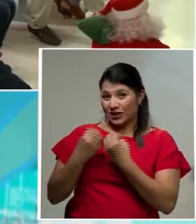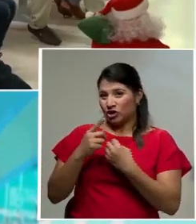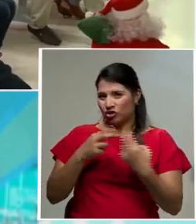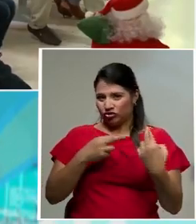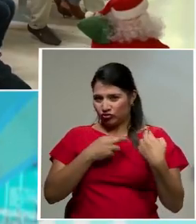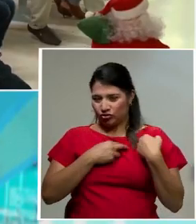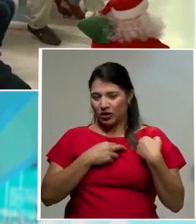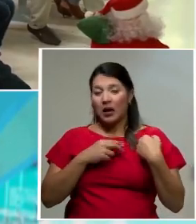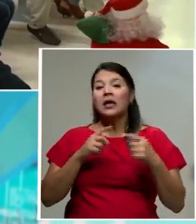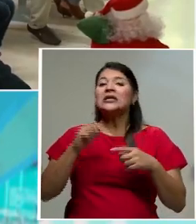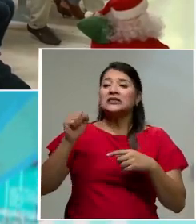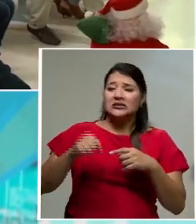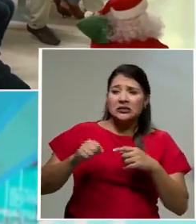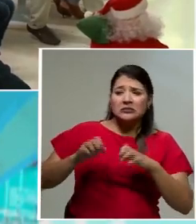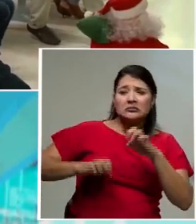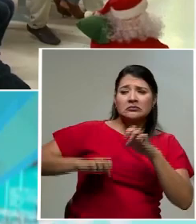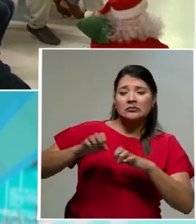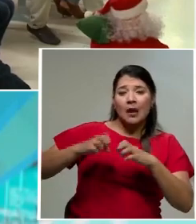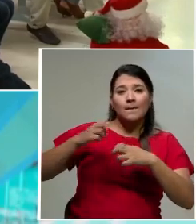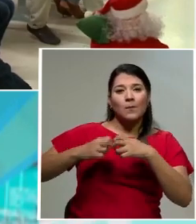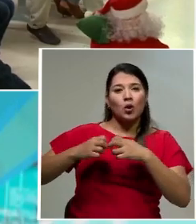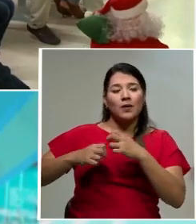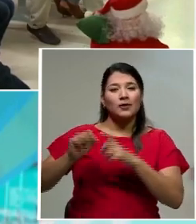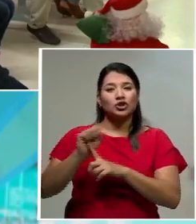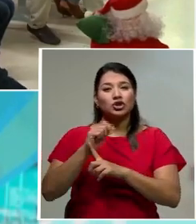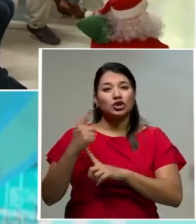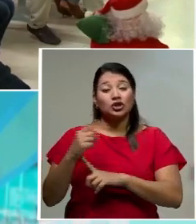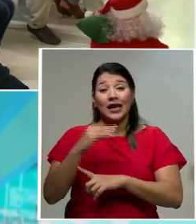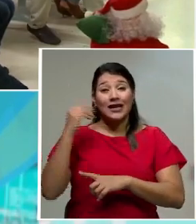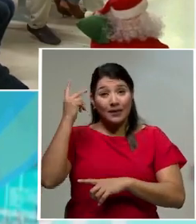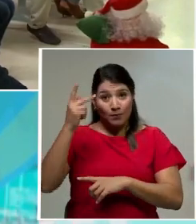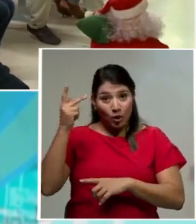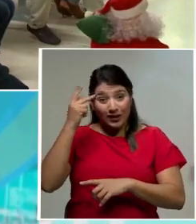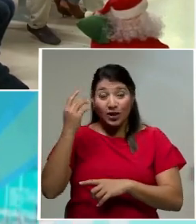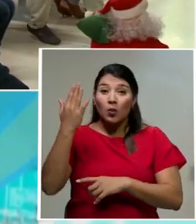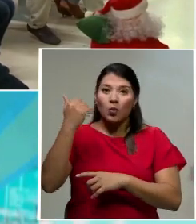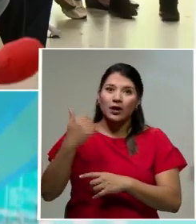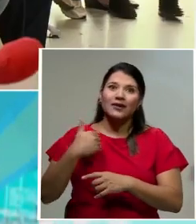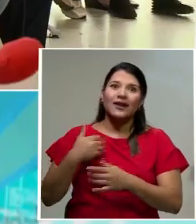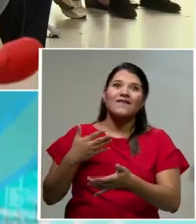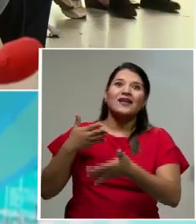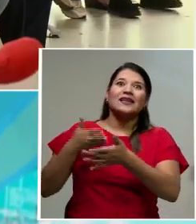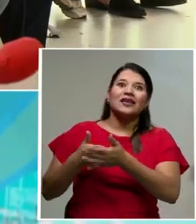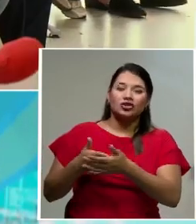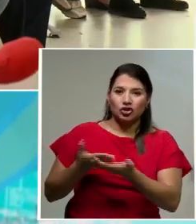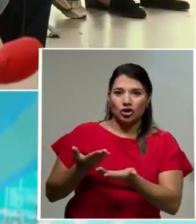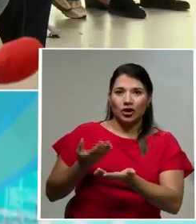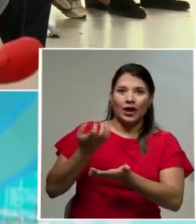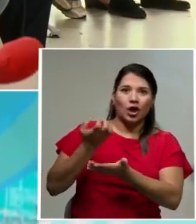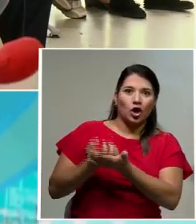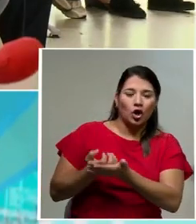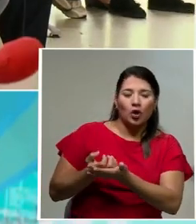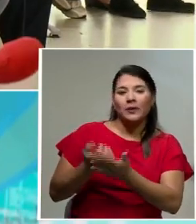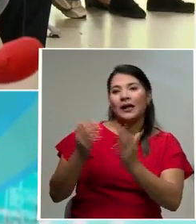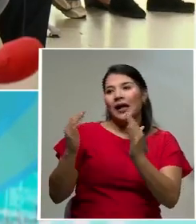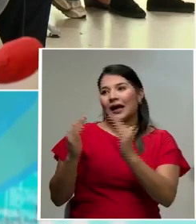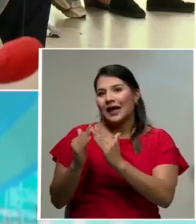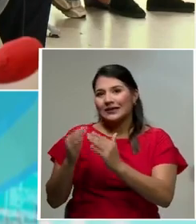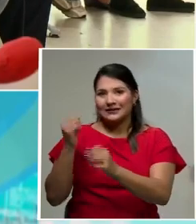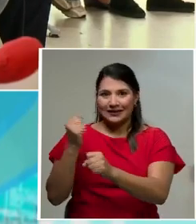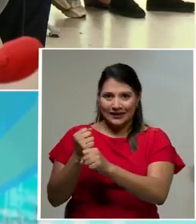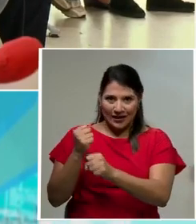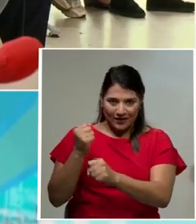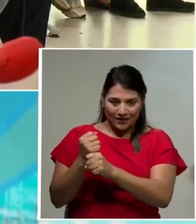impacto al acceso a la justicia, también en la parte de vivienda, en la parte de trabajo, ya cuando ellos necesiten insertarse en la